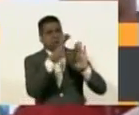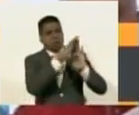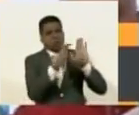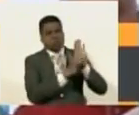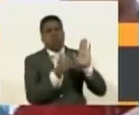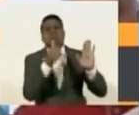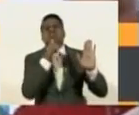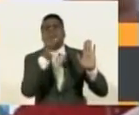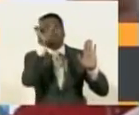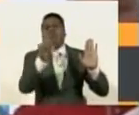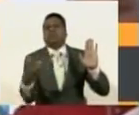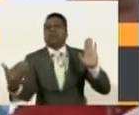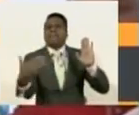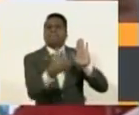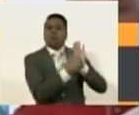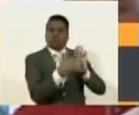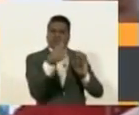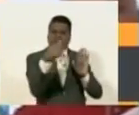contra esta constitución.